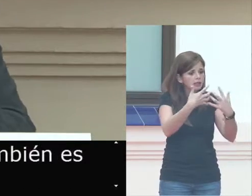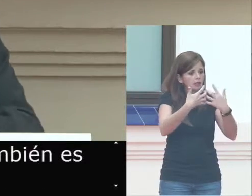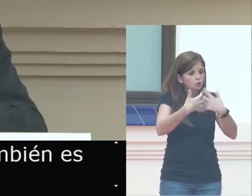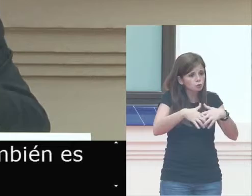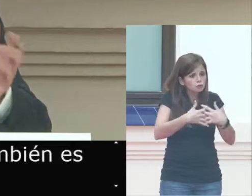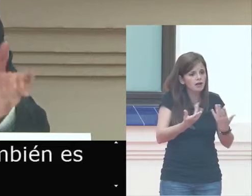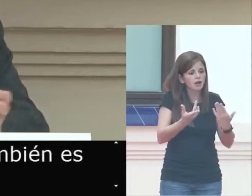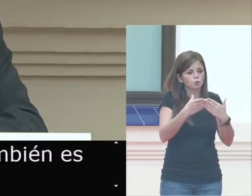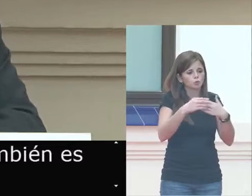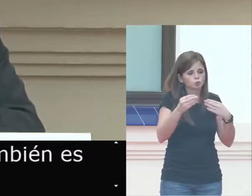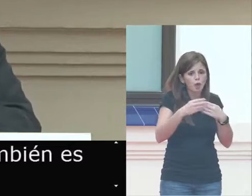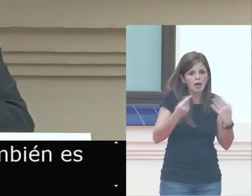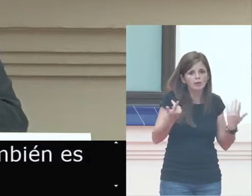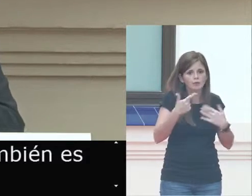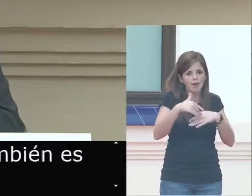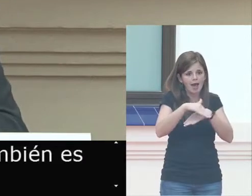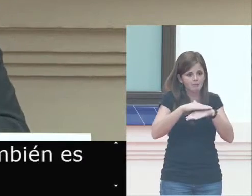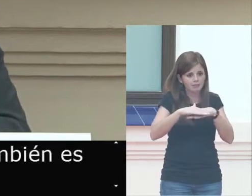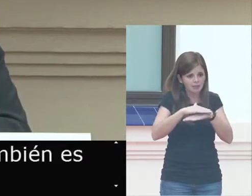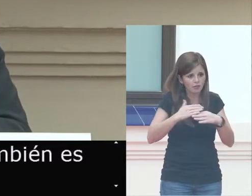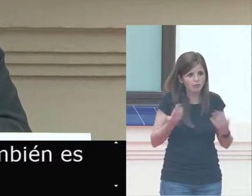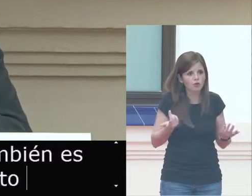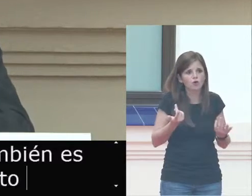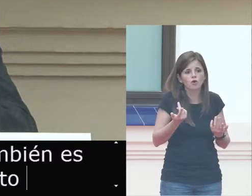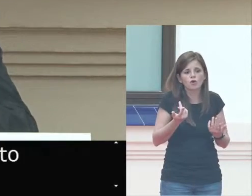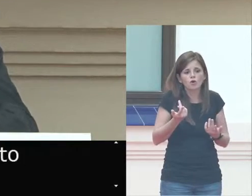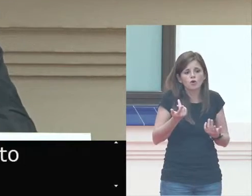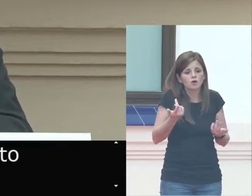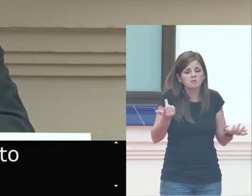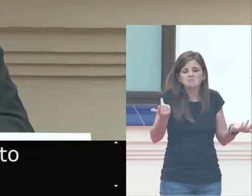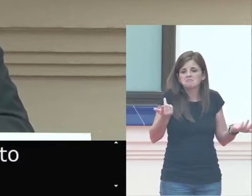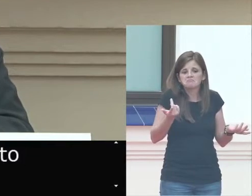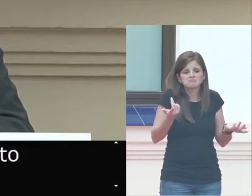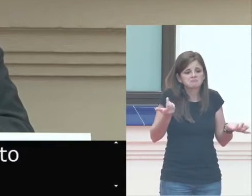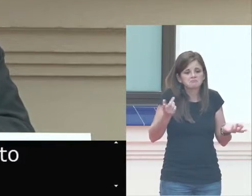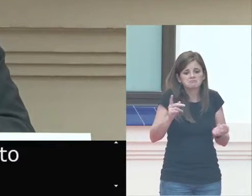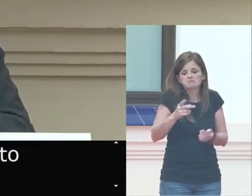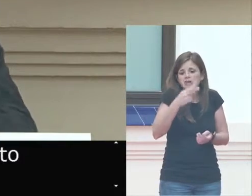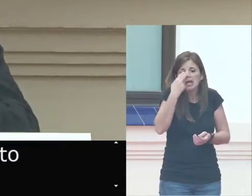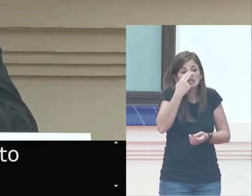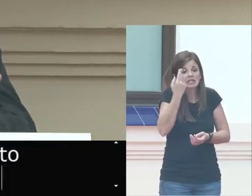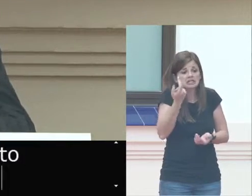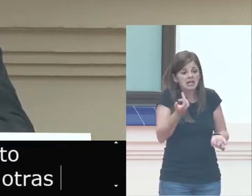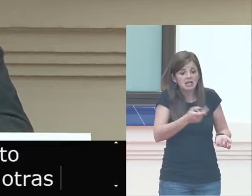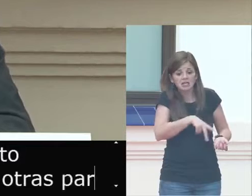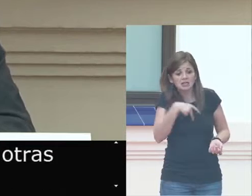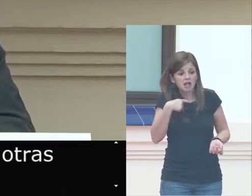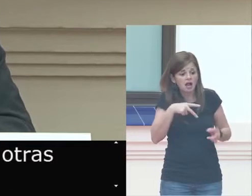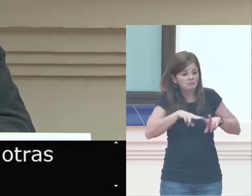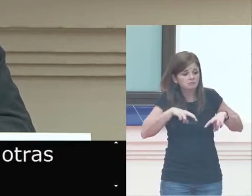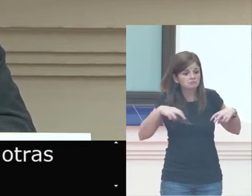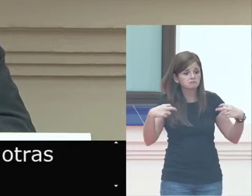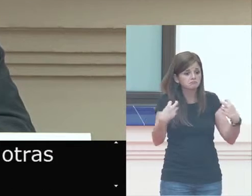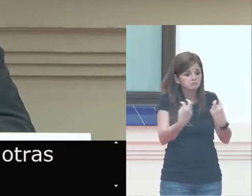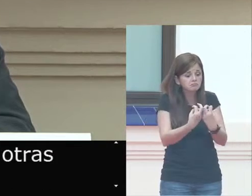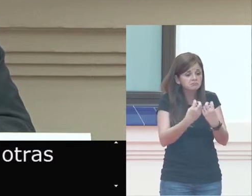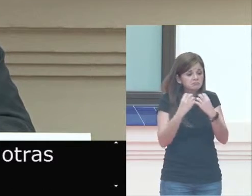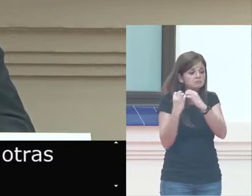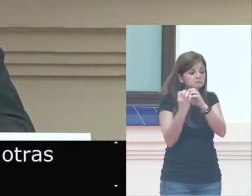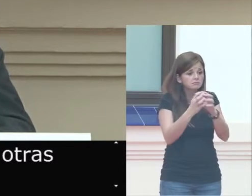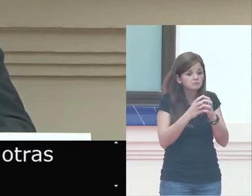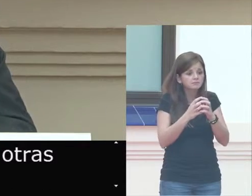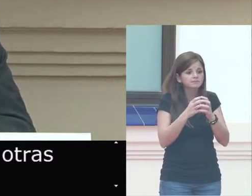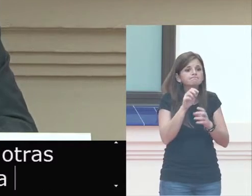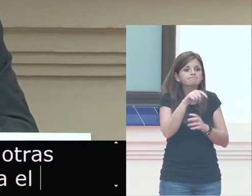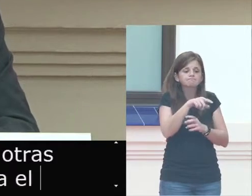como usuarios, como administración, como otras partes interesadas, sí que te garantiza el